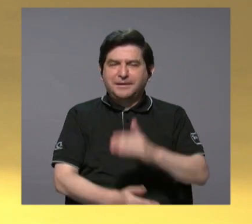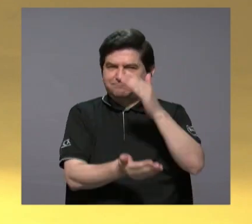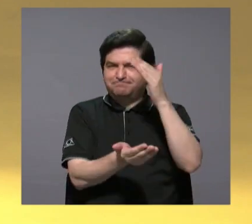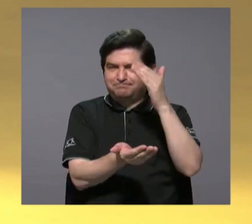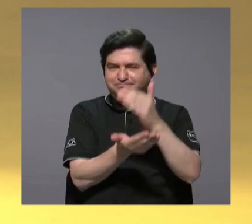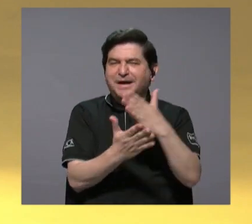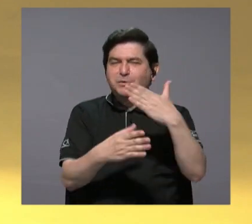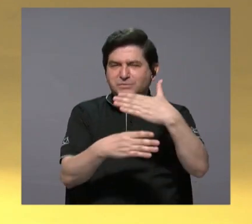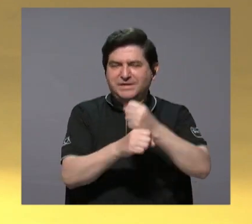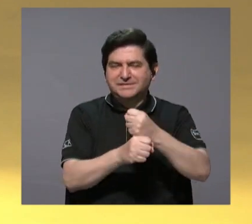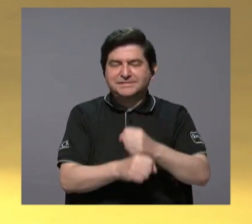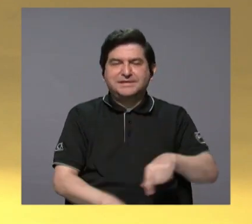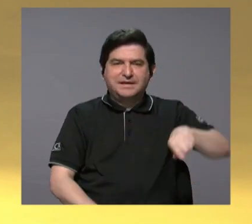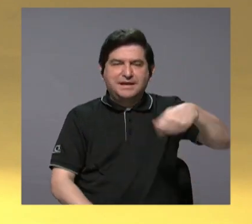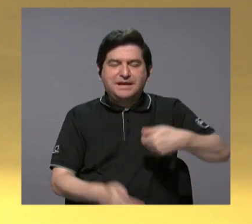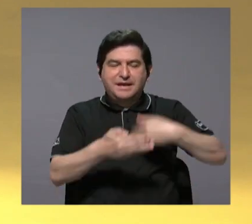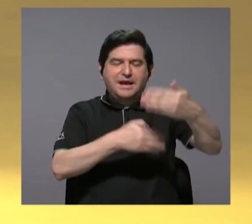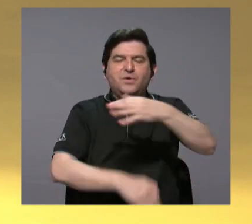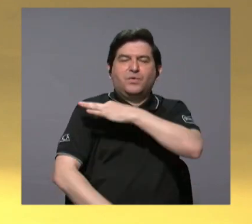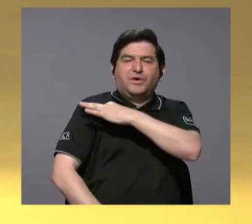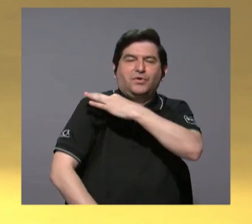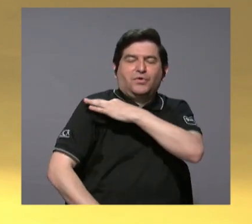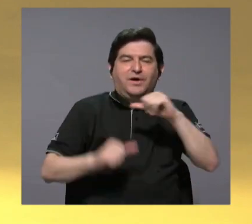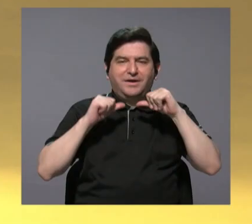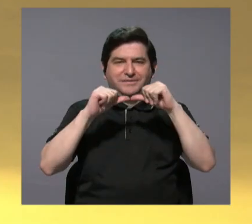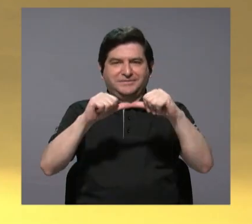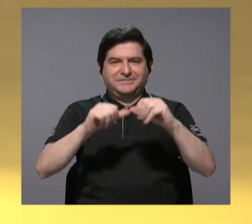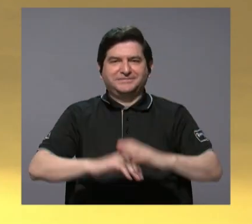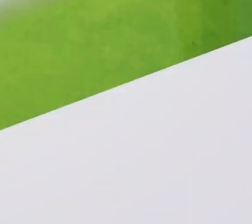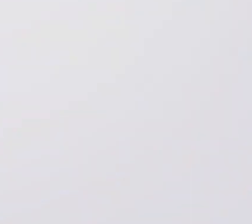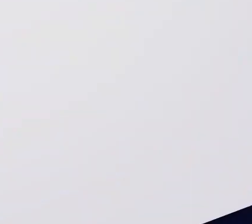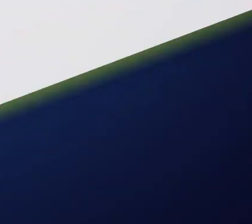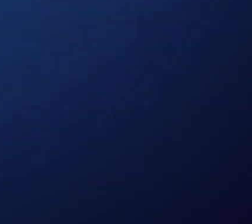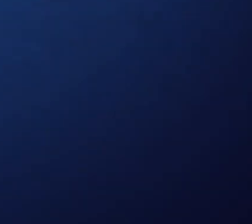detención para que el canal nos invite a regresar.